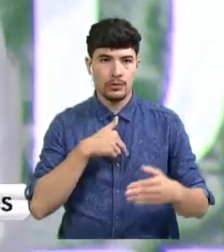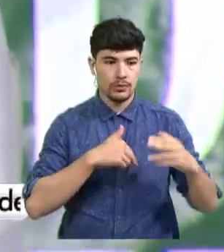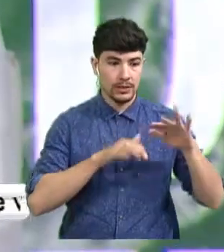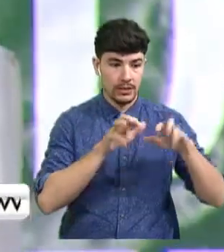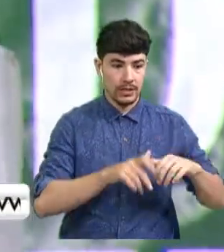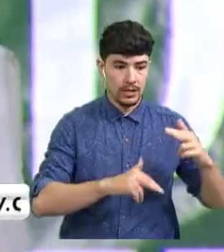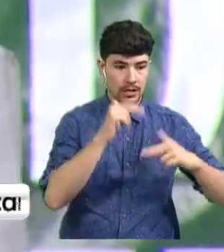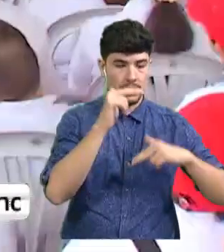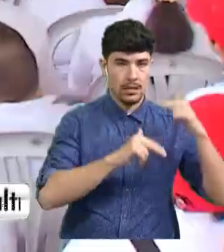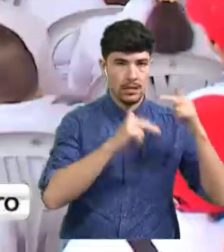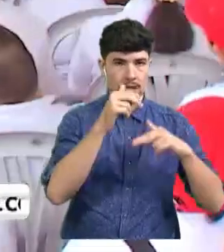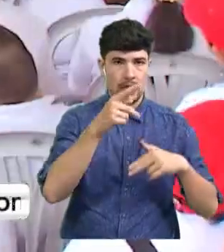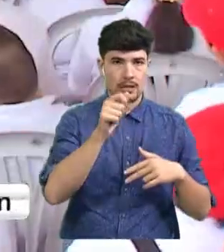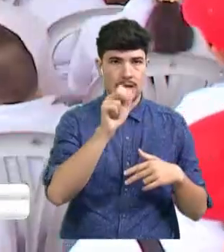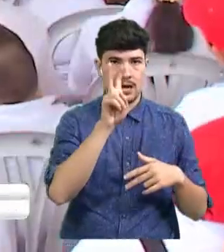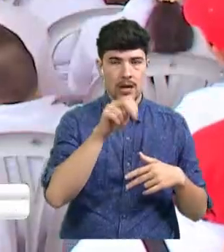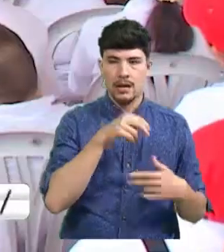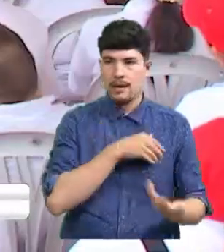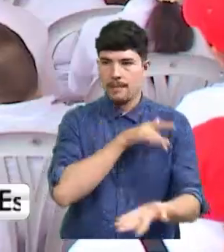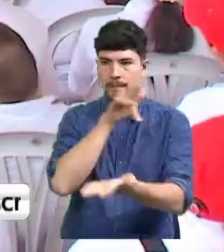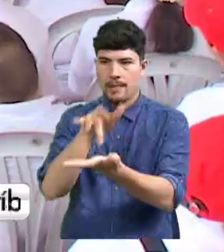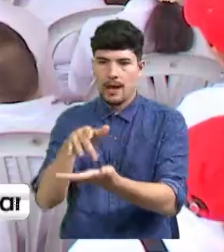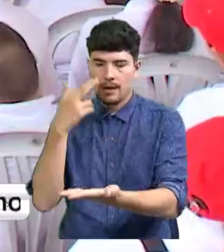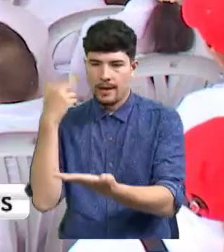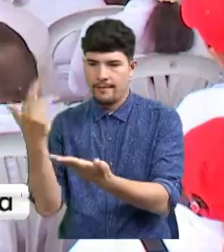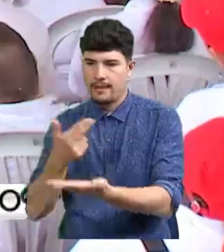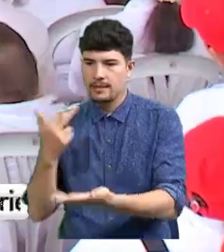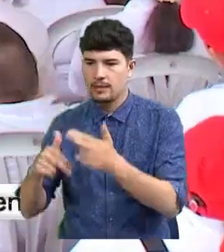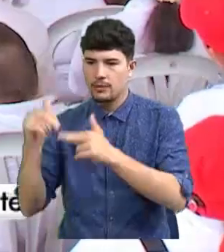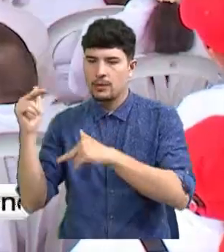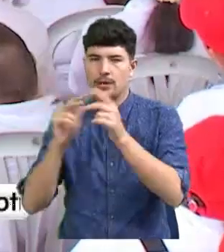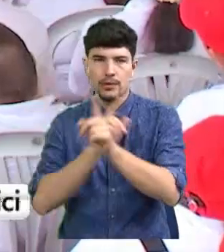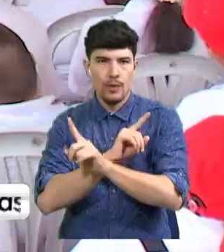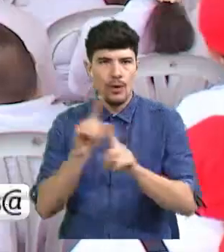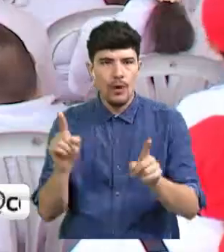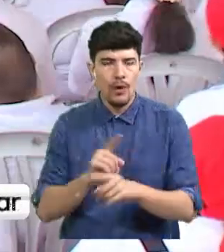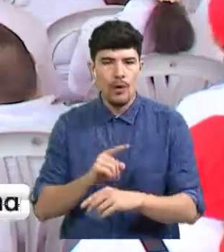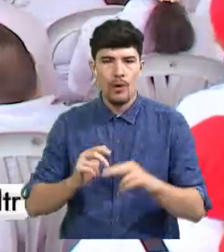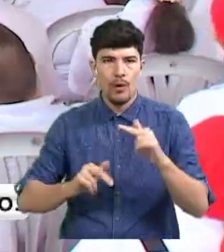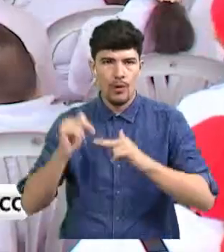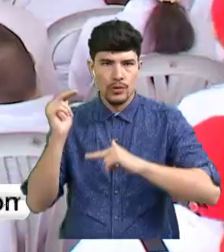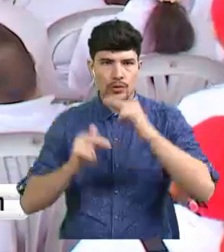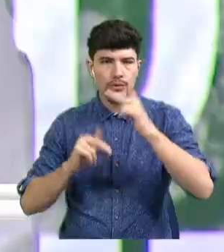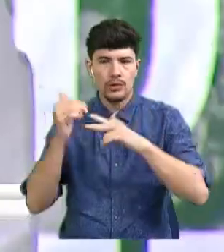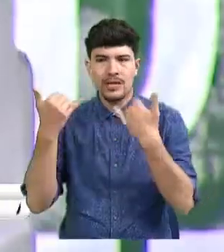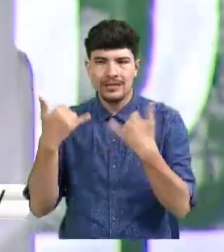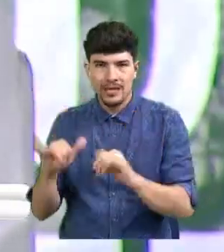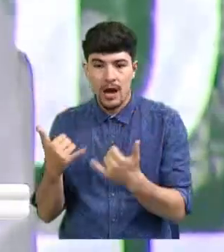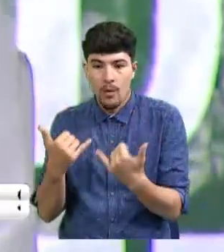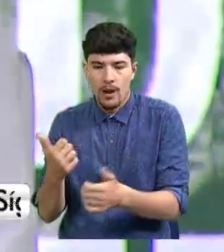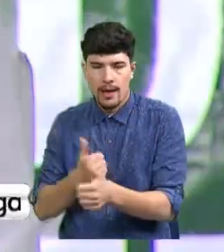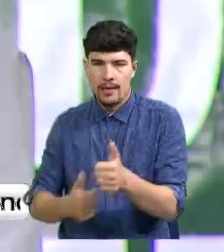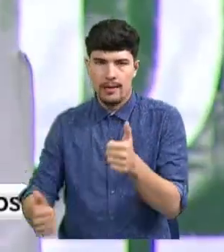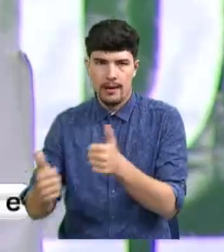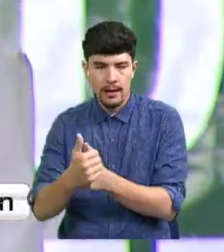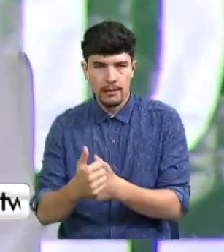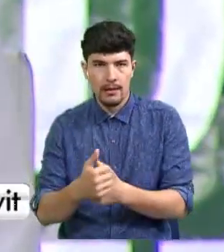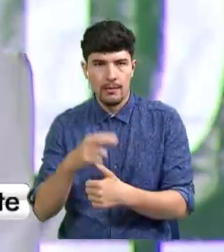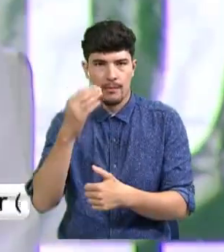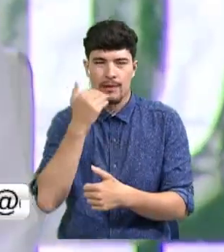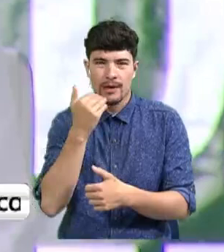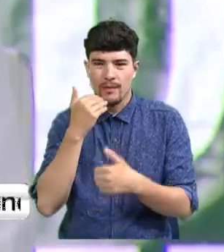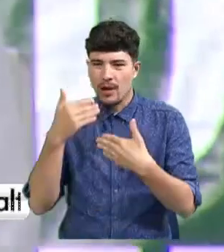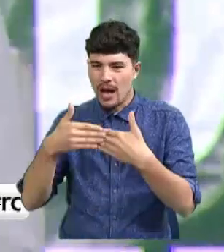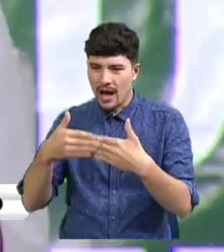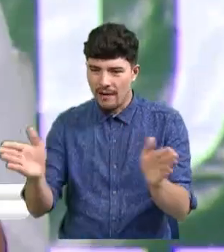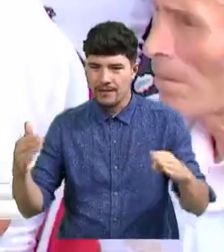Infraestructura, Karen, a revisar no obras que se van a hacer, sino obras que se van, que se están adelantando. Por ejemplo, aperturar